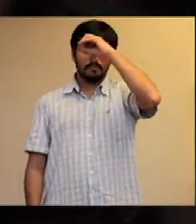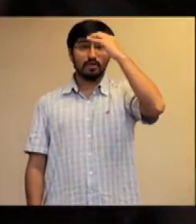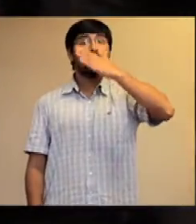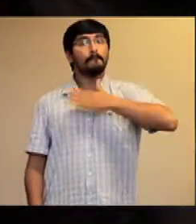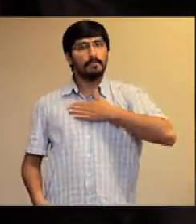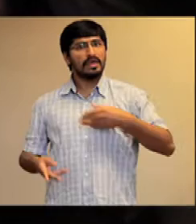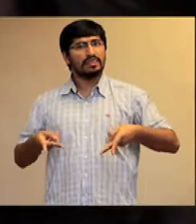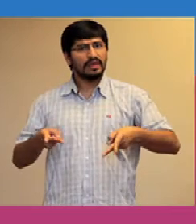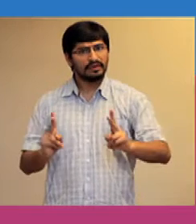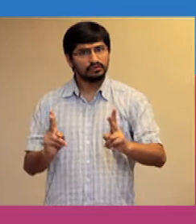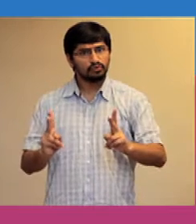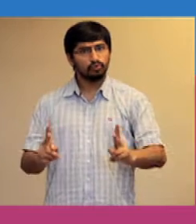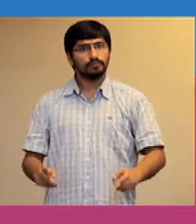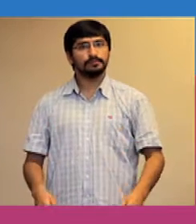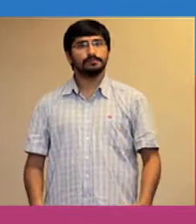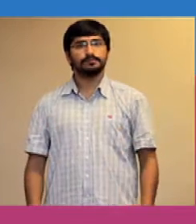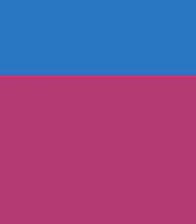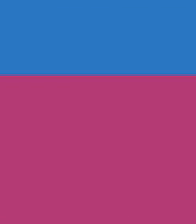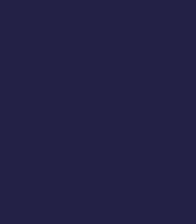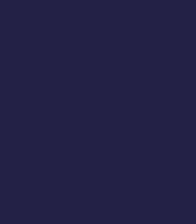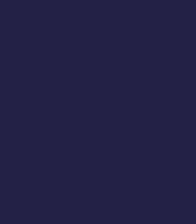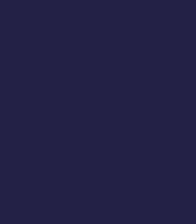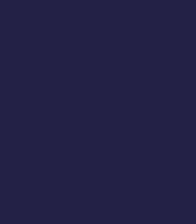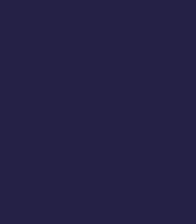Yo opino mi derecho.